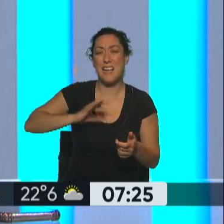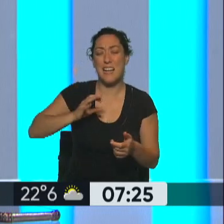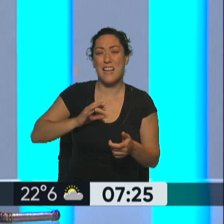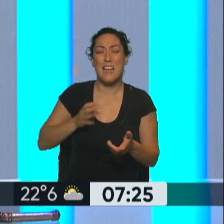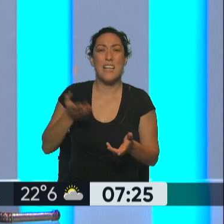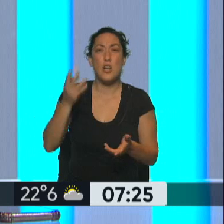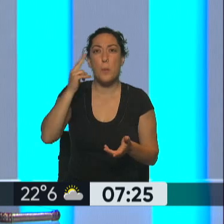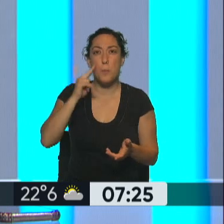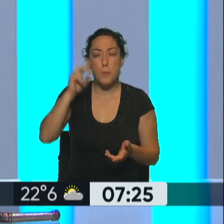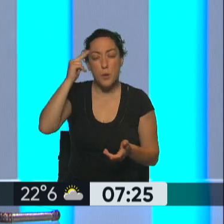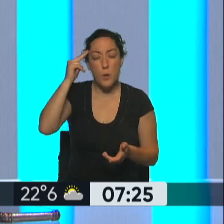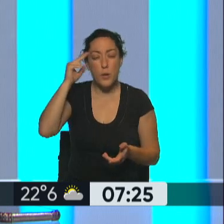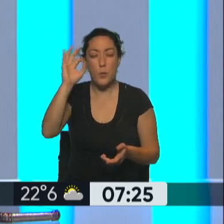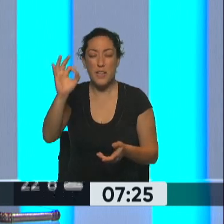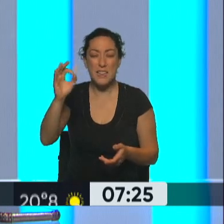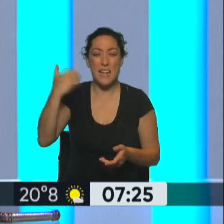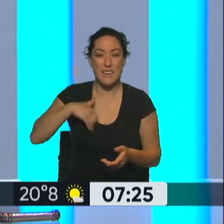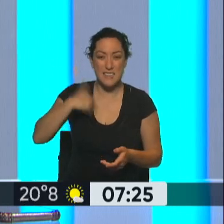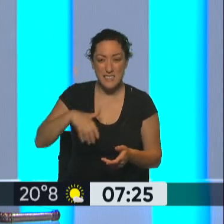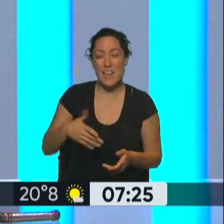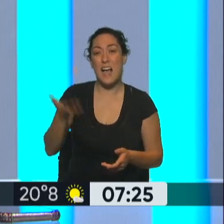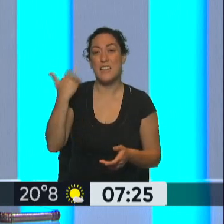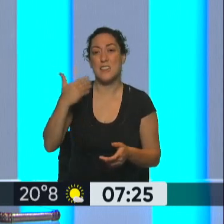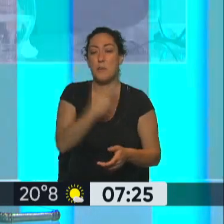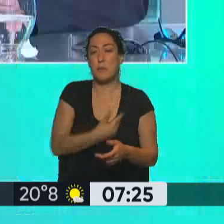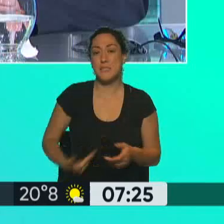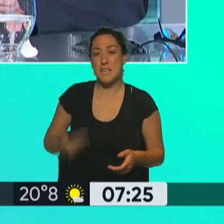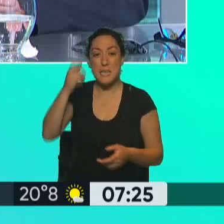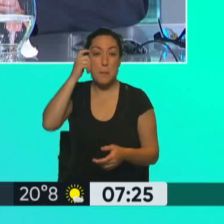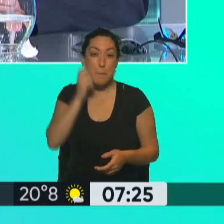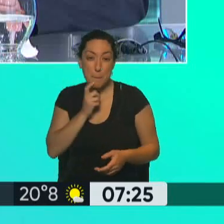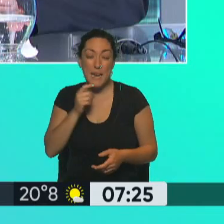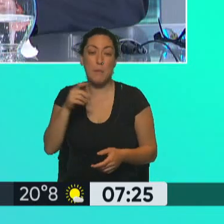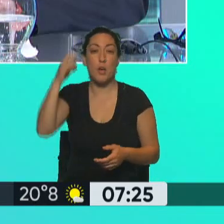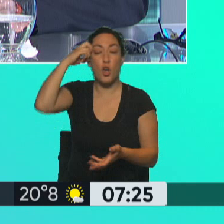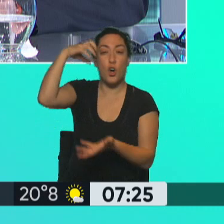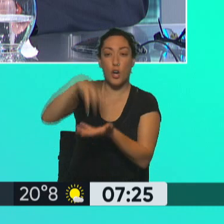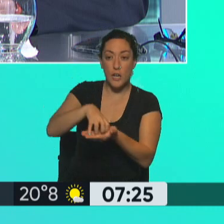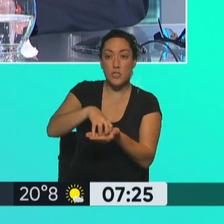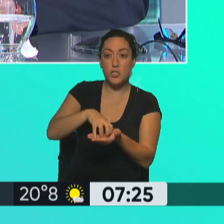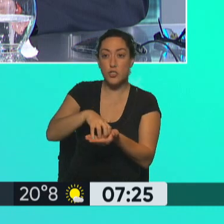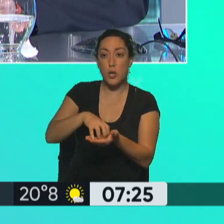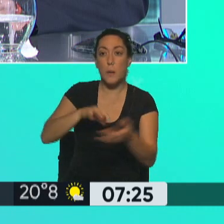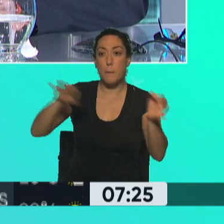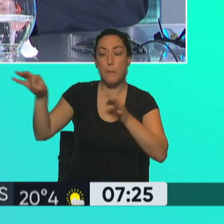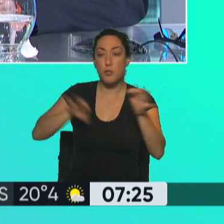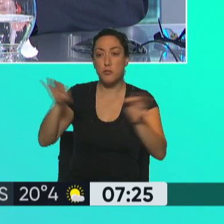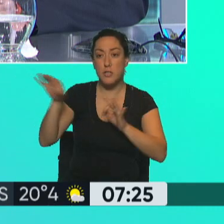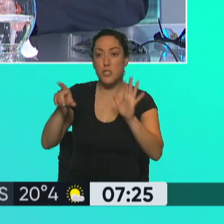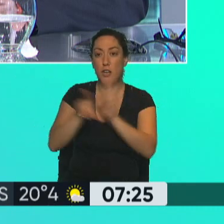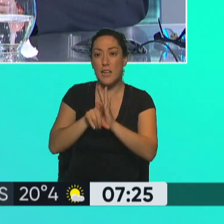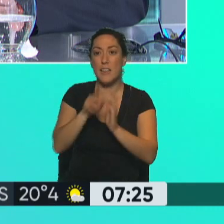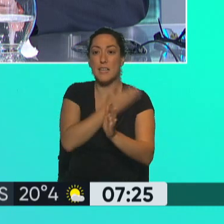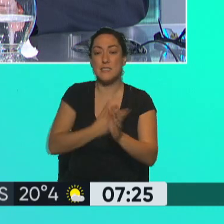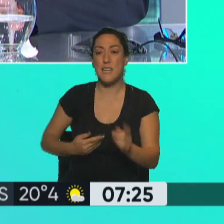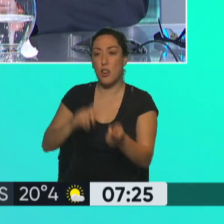90, en épocas del entonces presidente Carlos Menem, donde envió al Congreso Nacional un proyecto de ley de reforma del